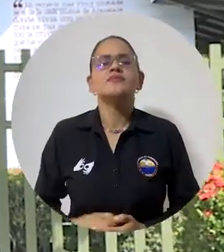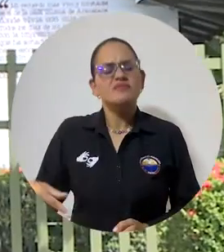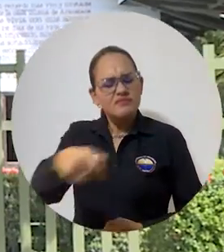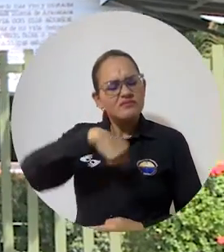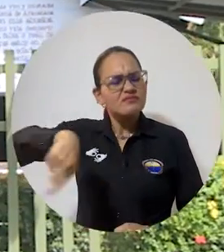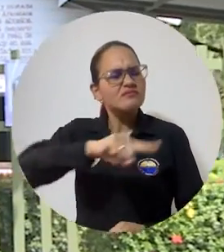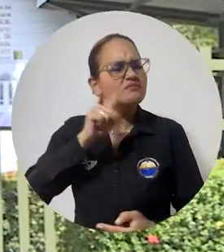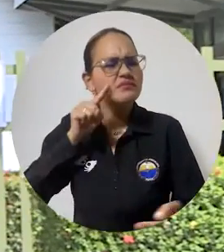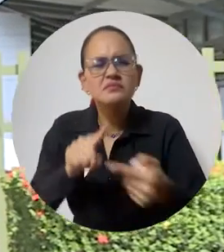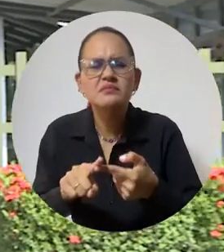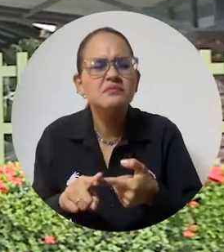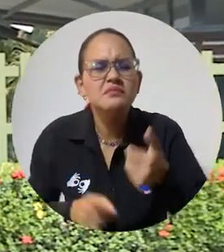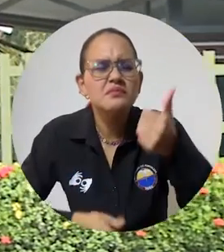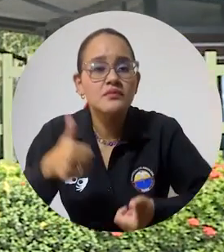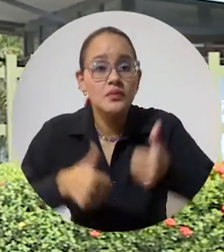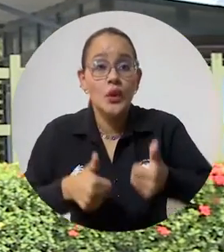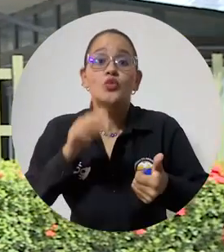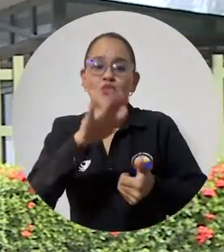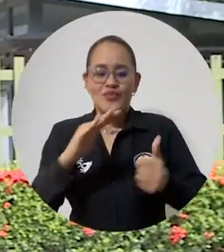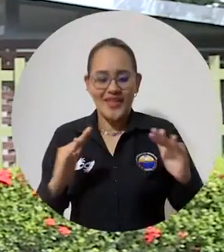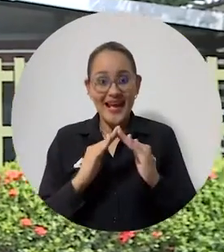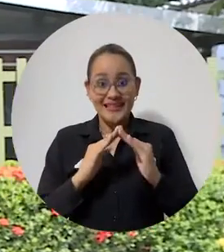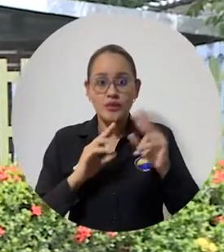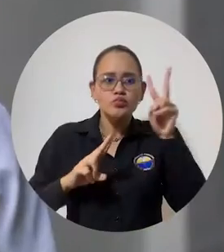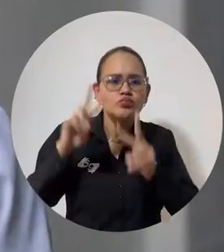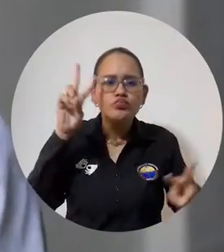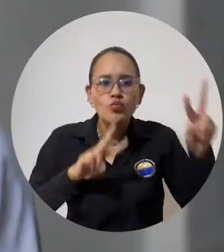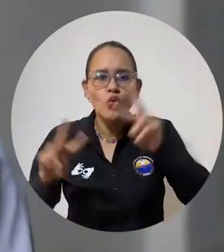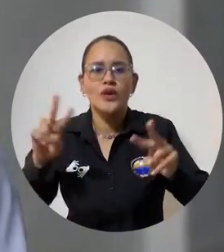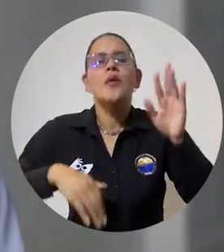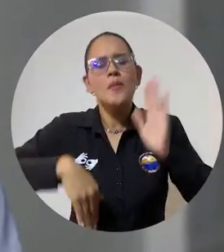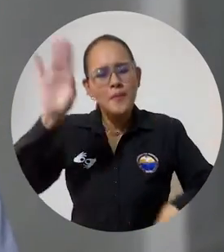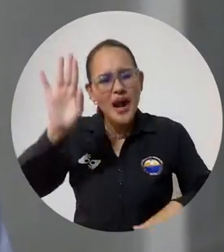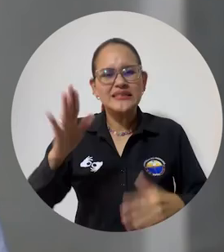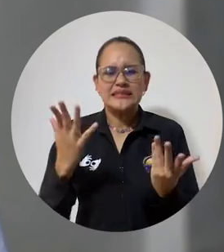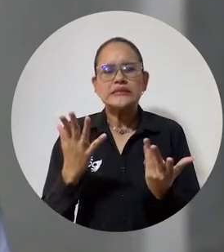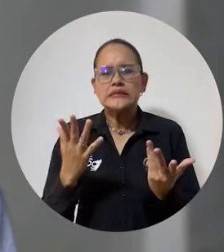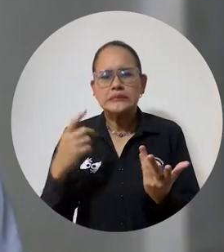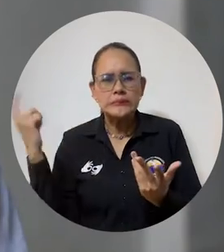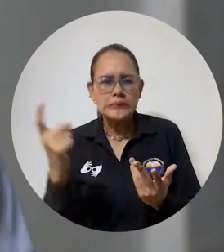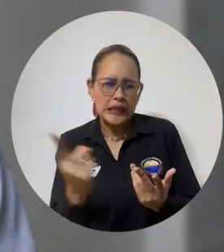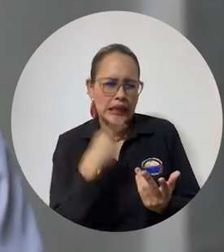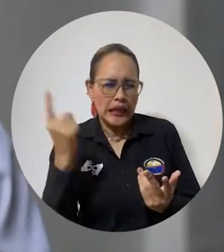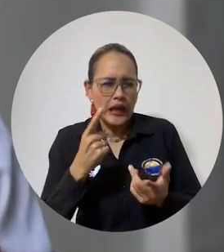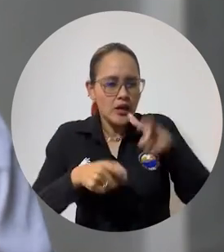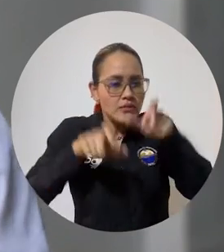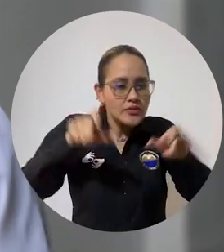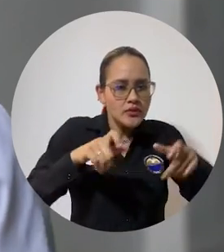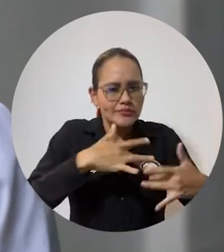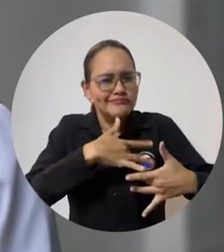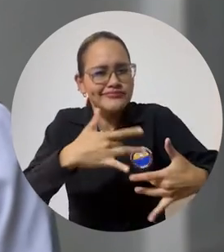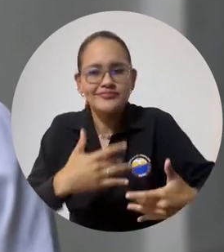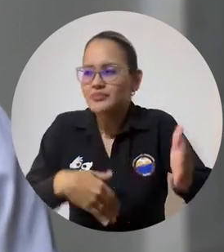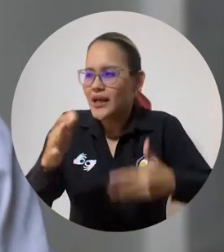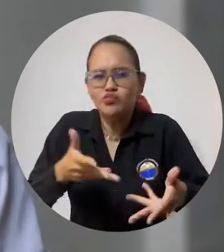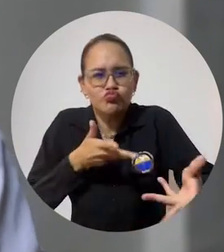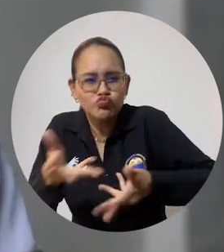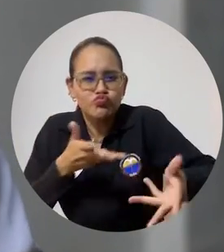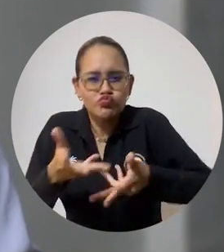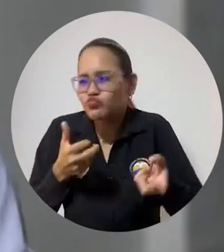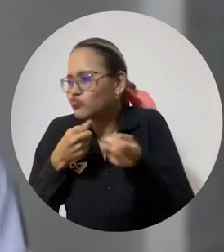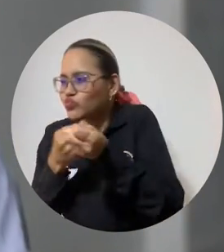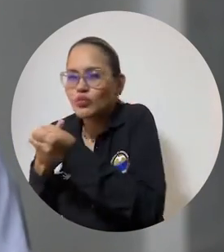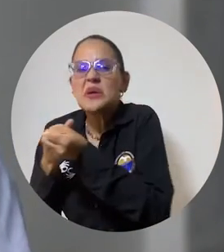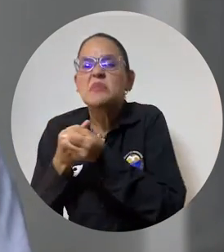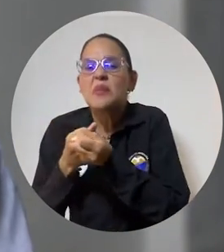¿Qué buscamos con ello? Que en la Casa Museo se pueda dinamizar una acción voluntaria donde nuestros proyectos puedan